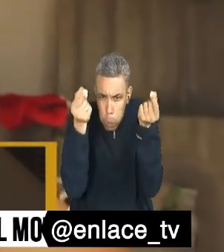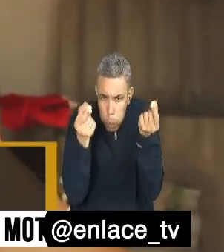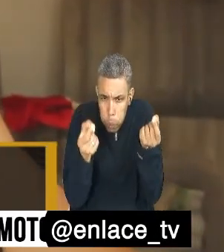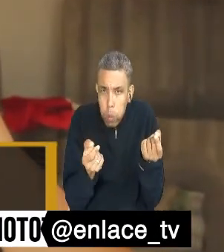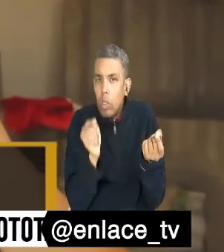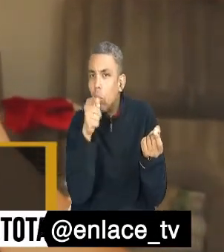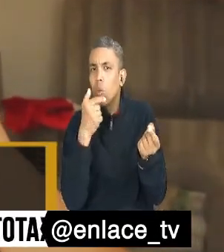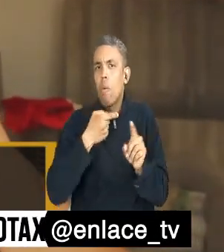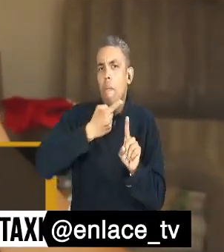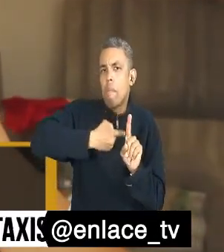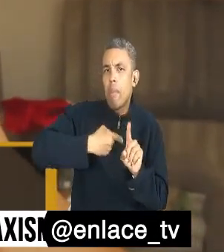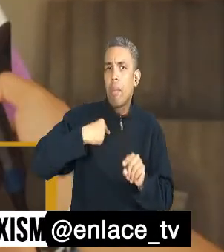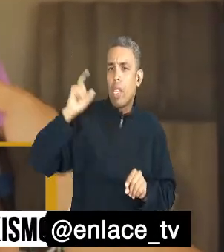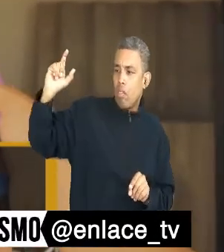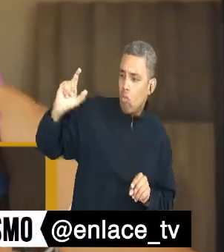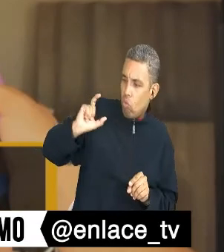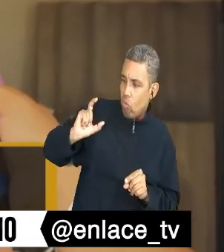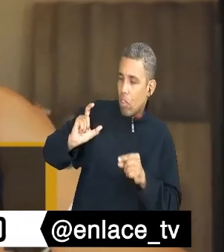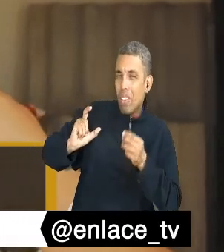lo informen a uno con las cosas,